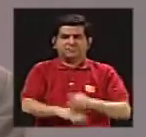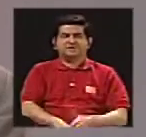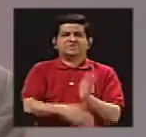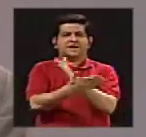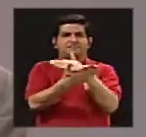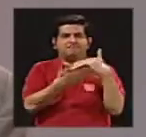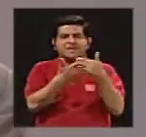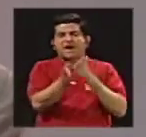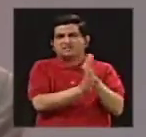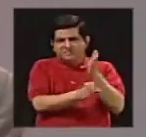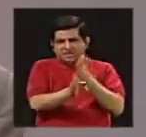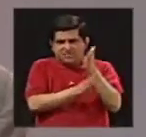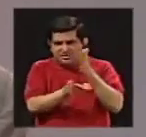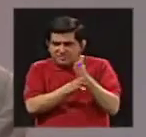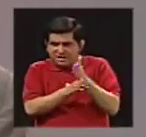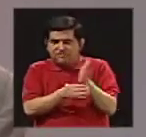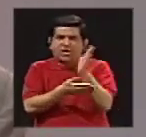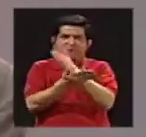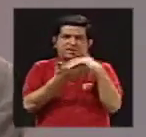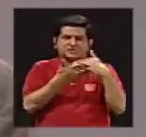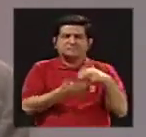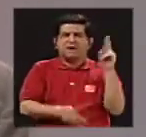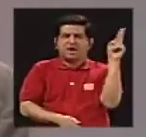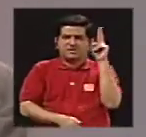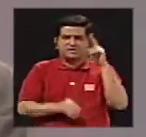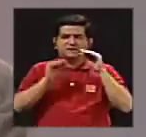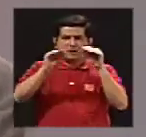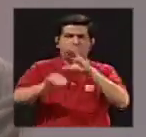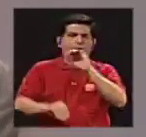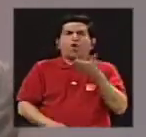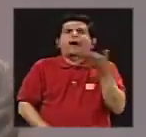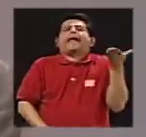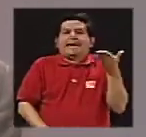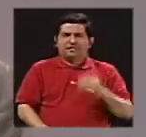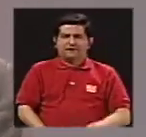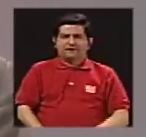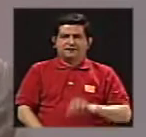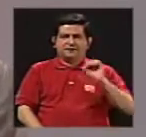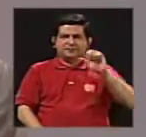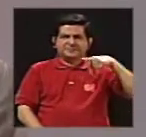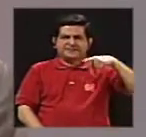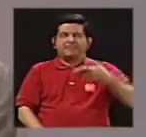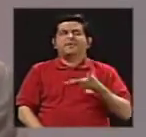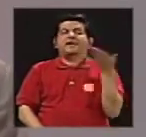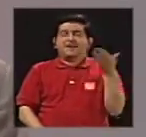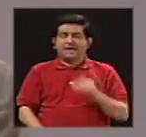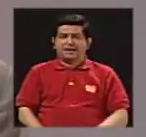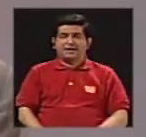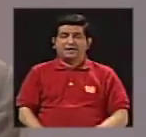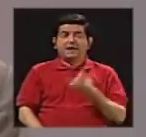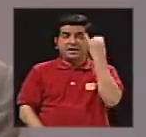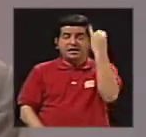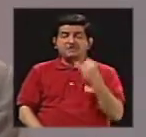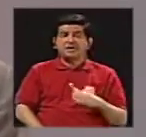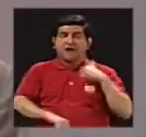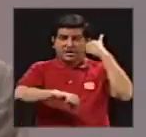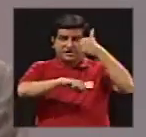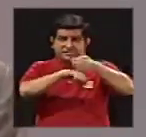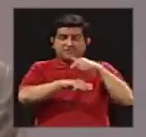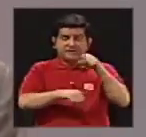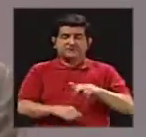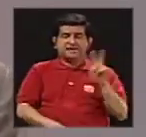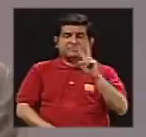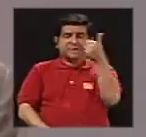parte de las carreras son parte de las unidades académicas o qué son el CP Qué debe ser hay propuestas hasta convertir el se una